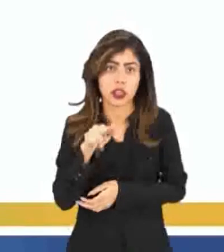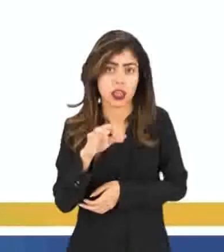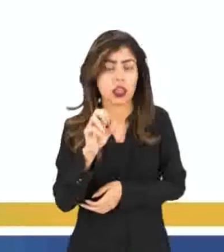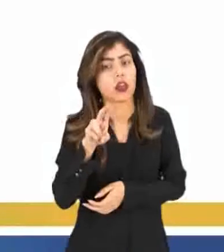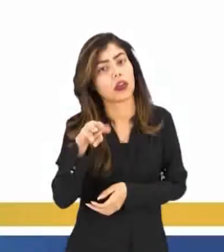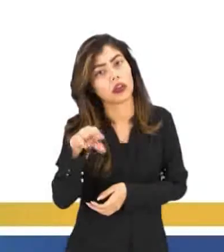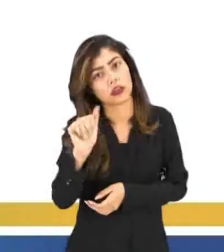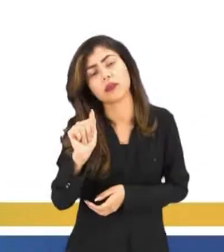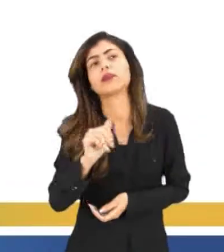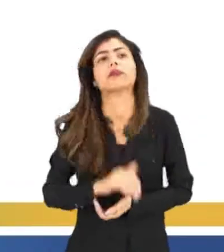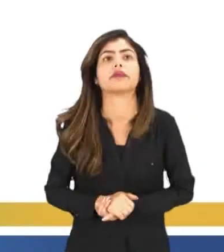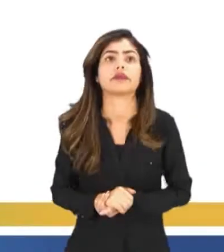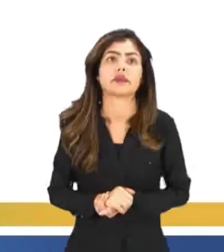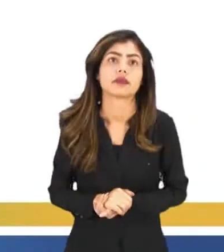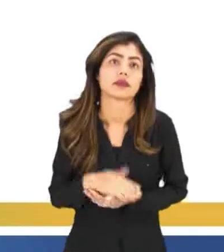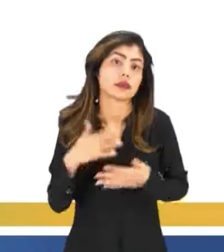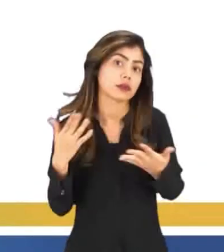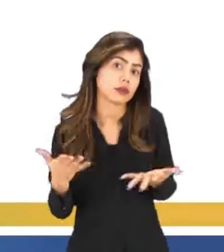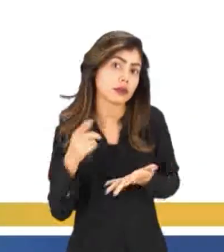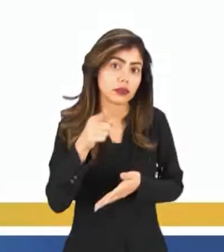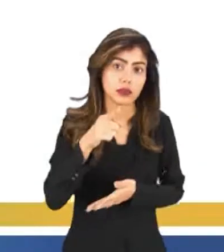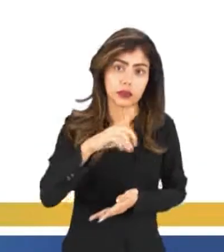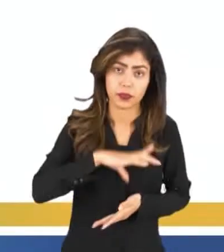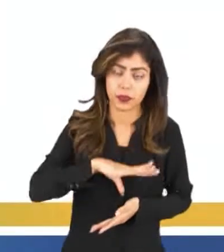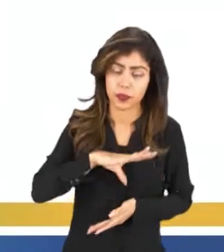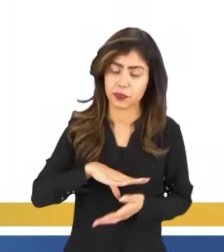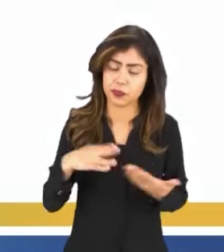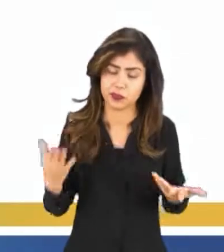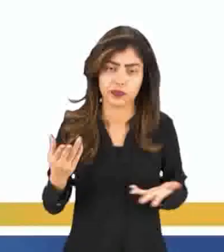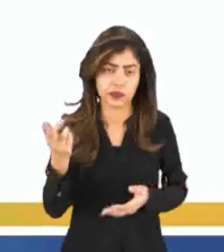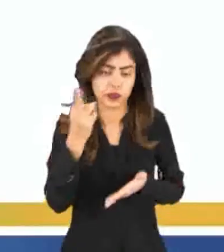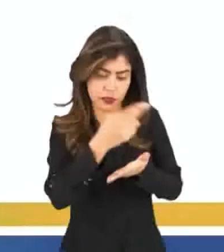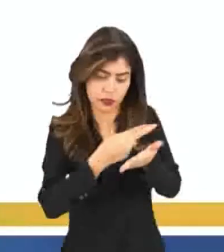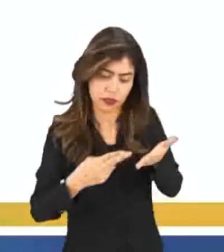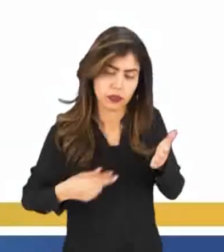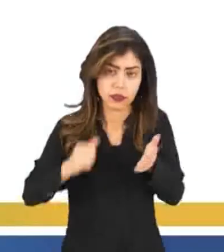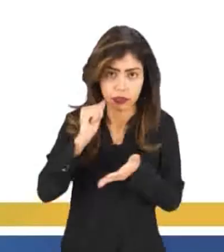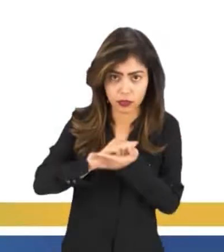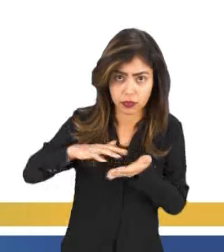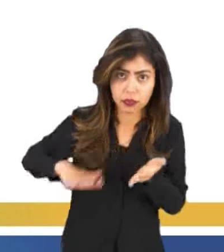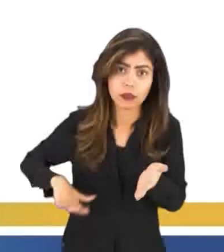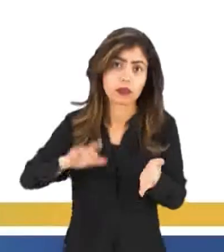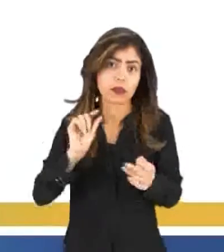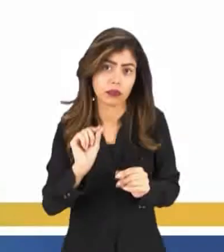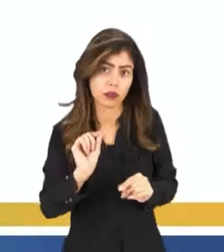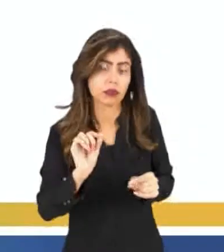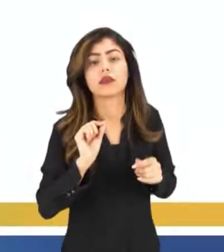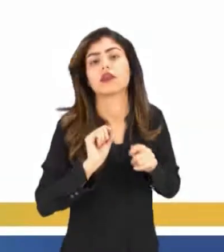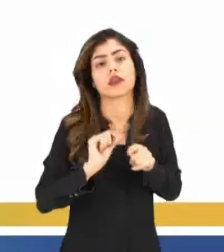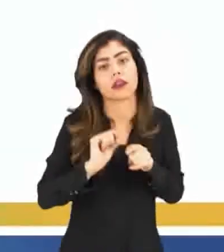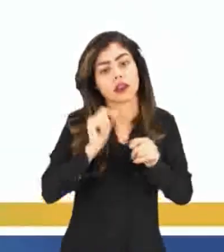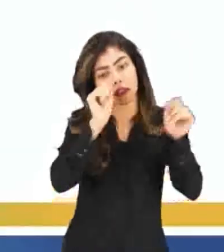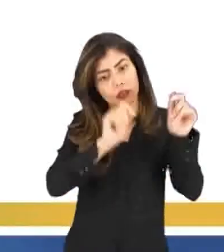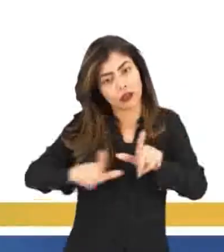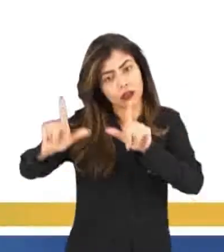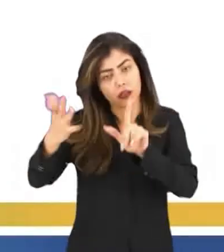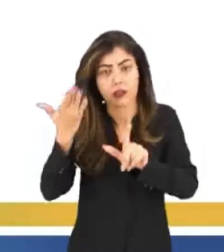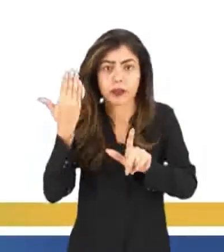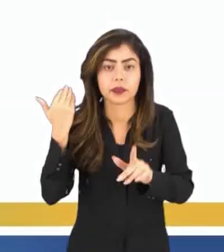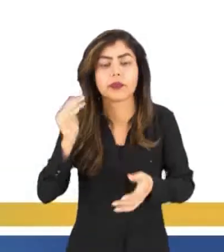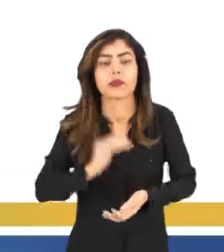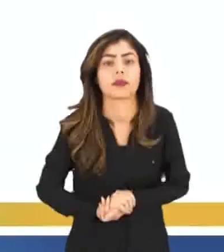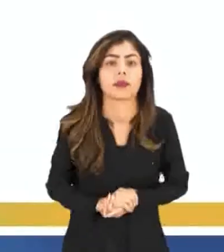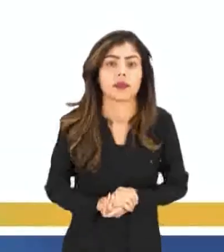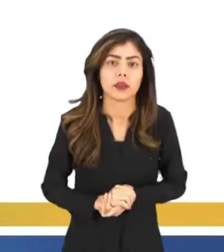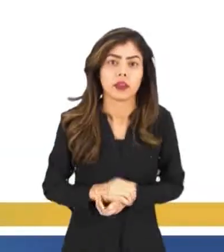para concluir en suma vamos para portugués hélton aquí nos atenemos a edición la actividad